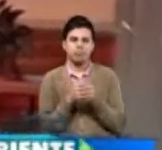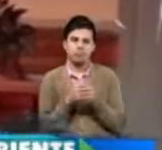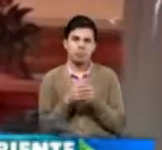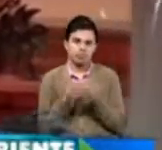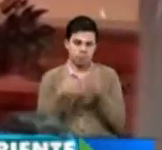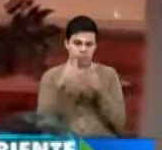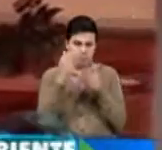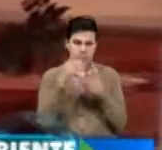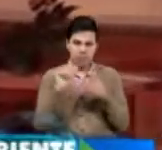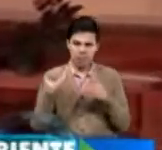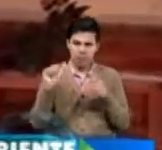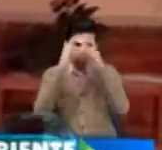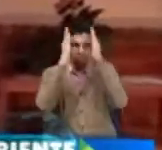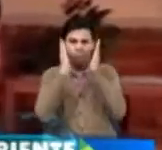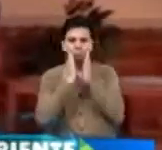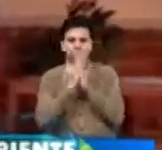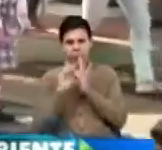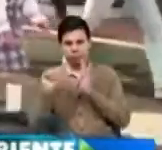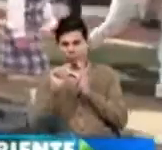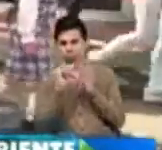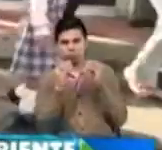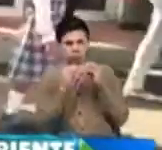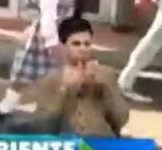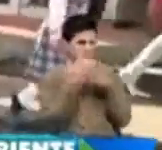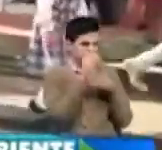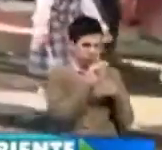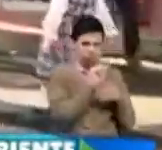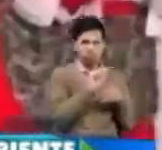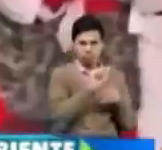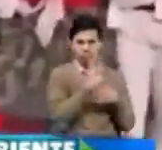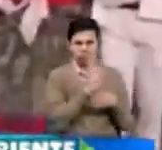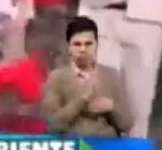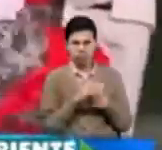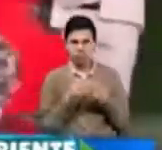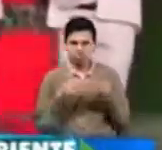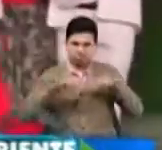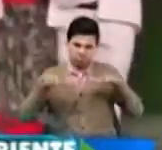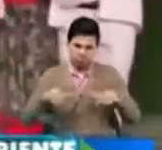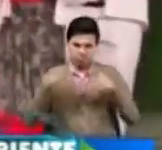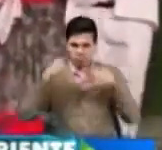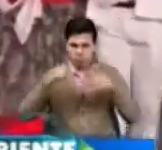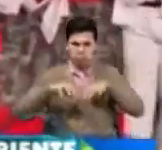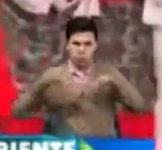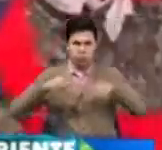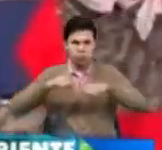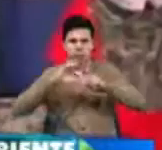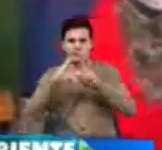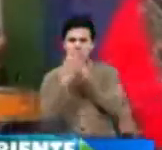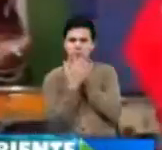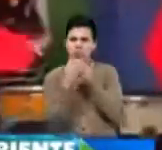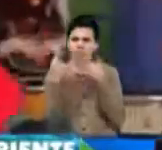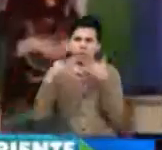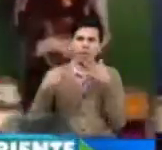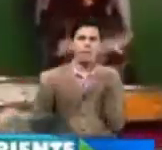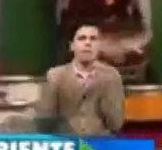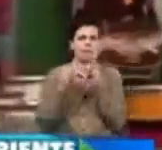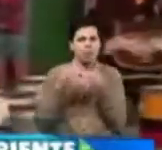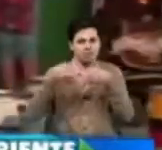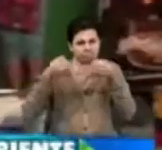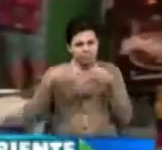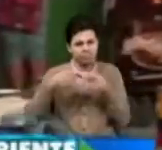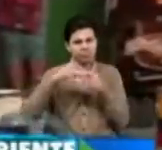iniciaron 4 hermanas y estamos 4 hermanas también. Durante la jornada se realizaron diferentes eventos culturales y otros actos